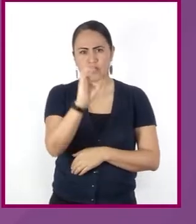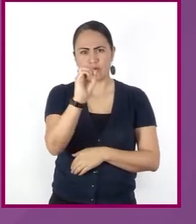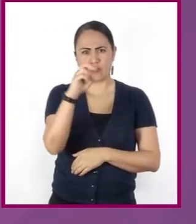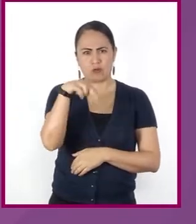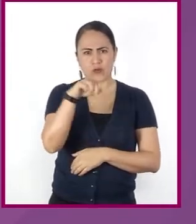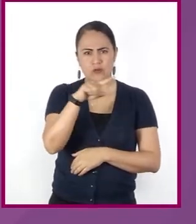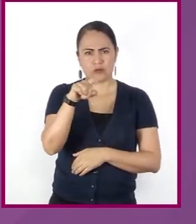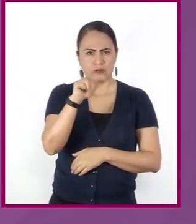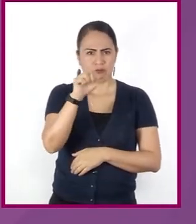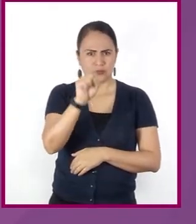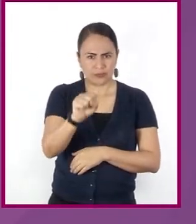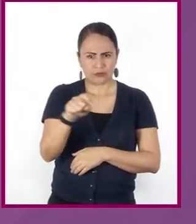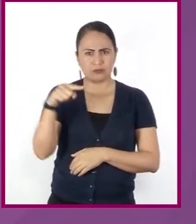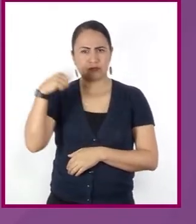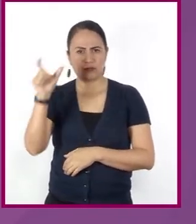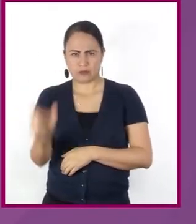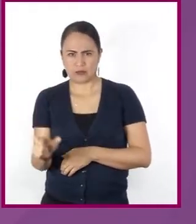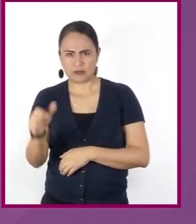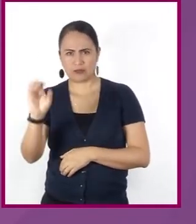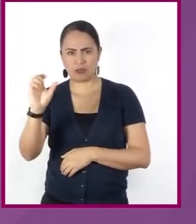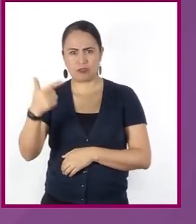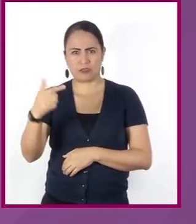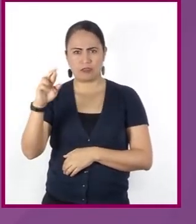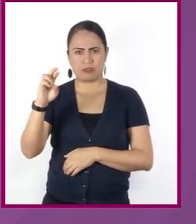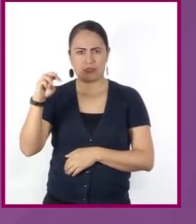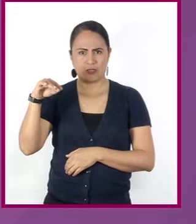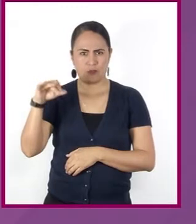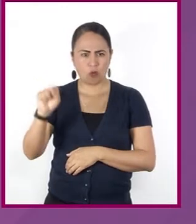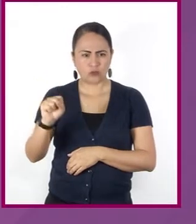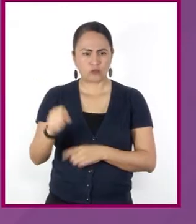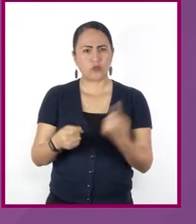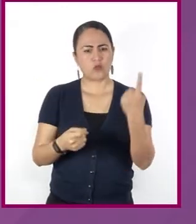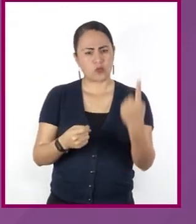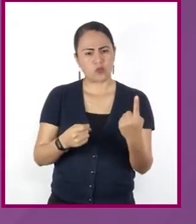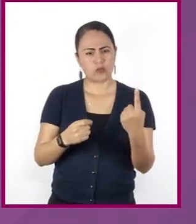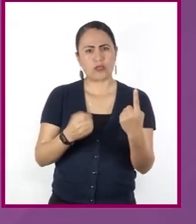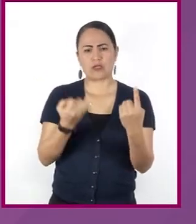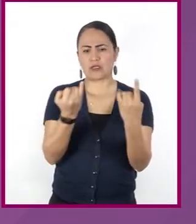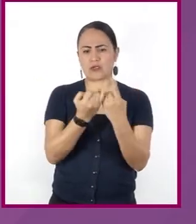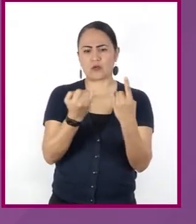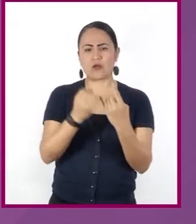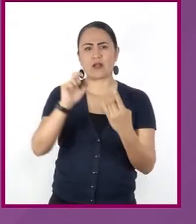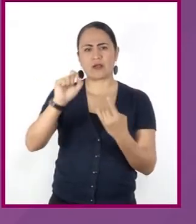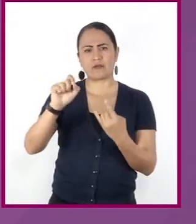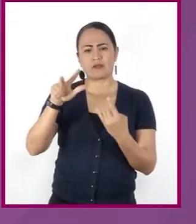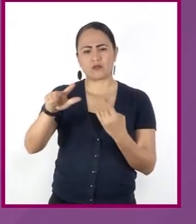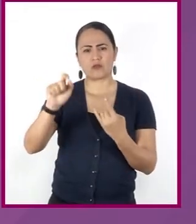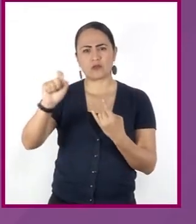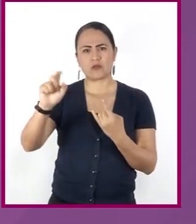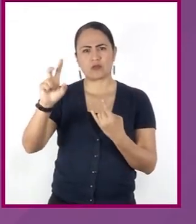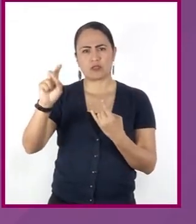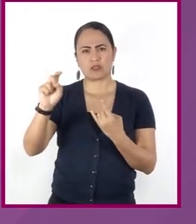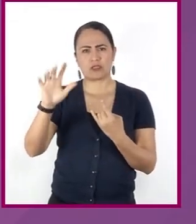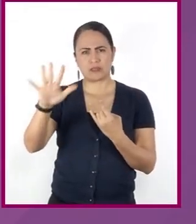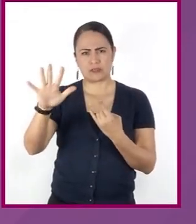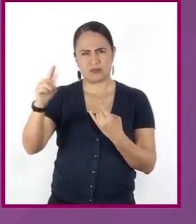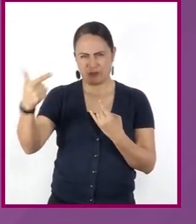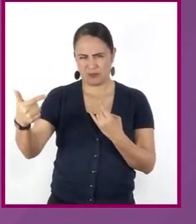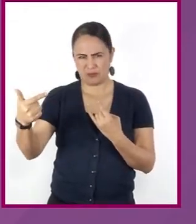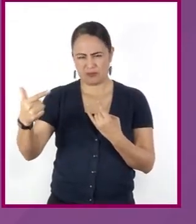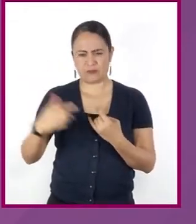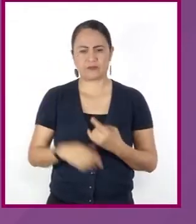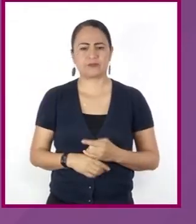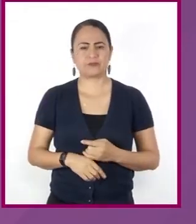y una de gramos. Una onza es igual a 28.35 gramos. Es nuestro